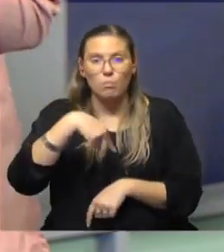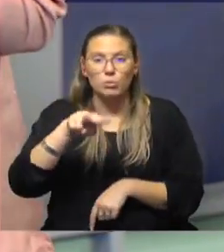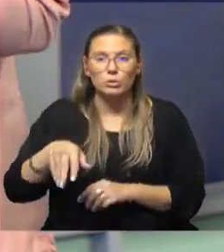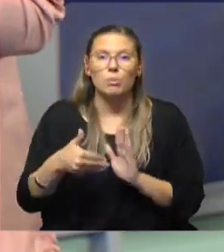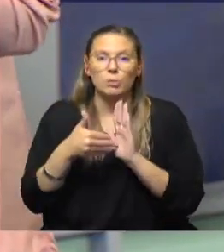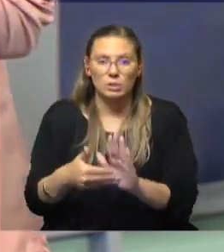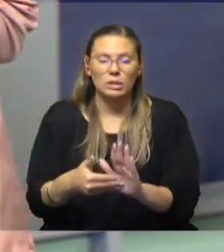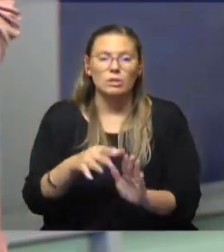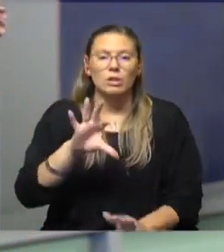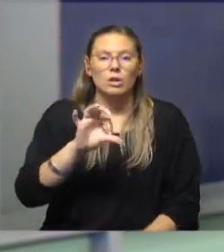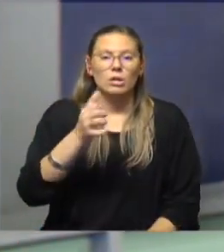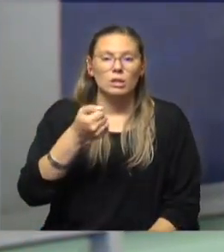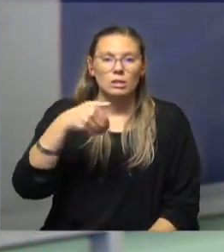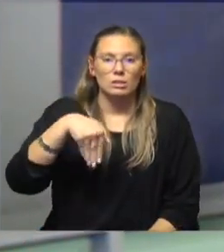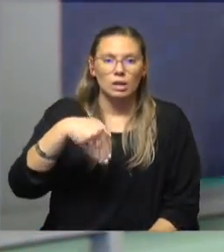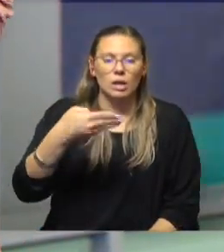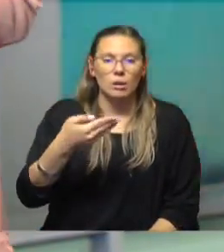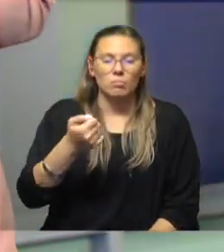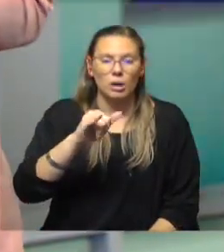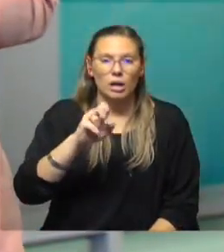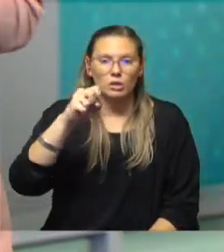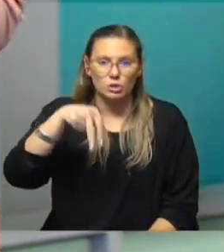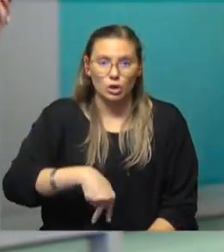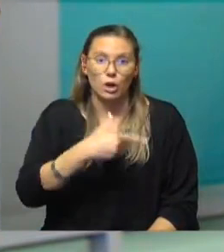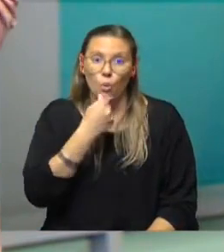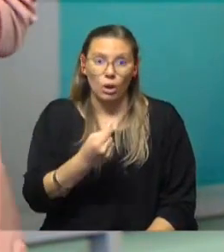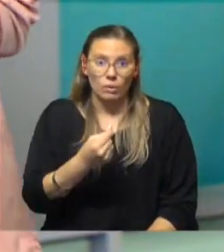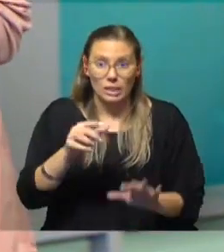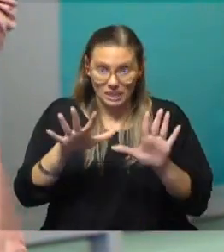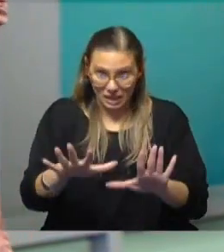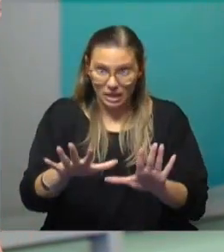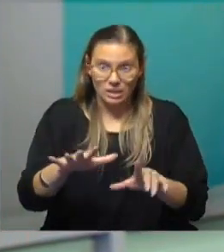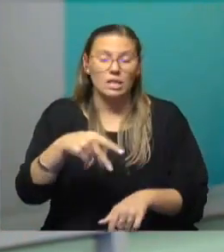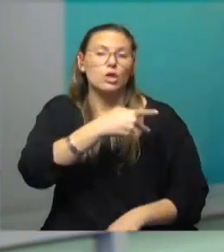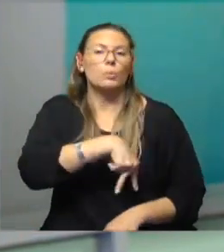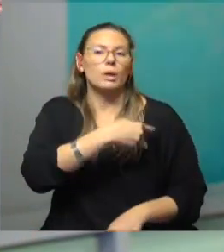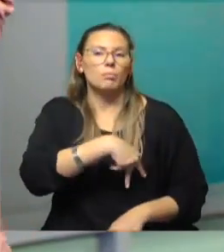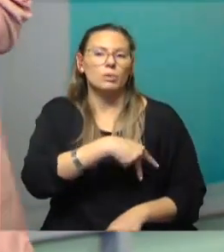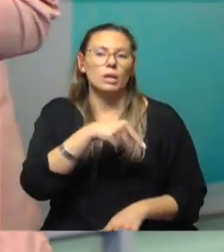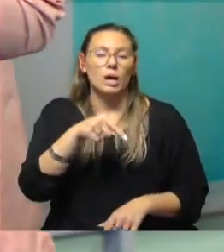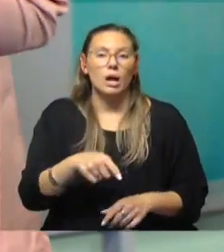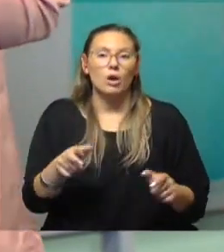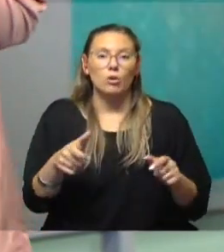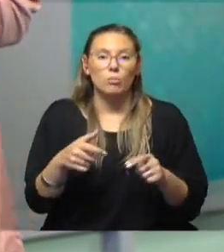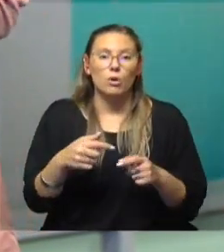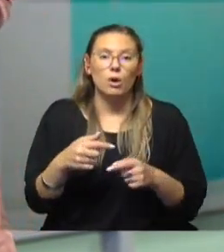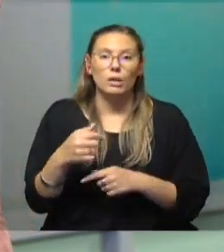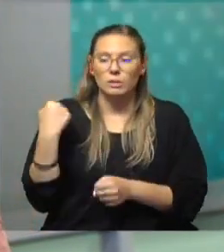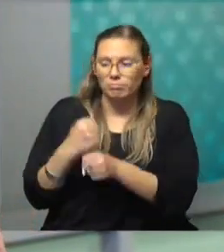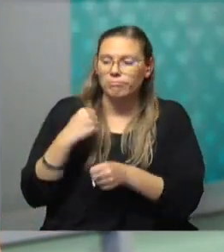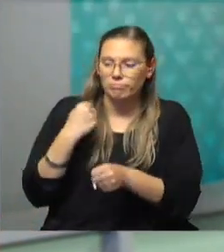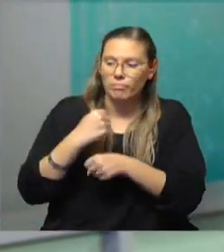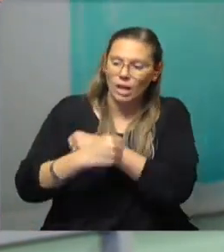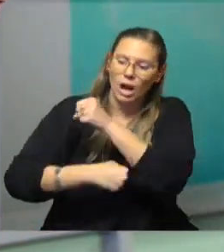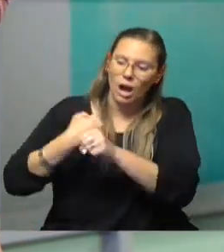San Bayón. Este jueves nos falta un... Este jueves, no, bueno, el jueves 10 de noviembre. 10 de noviembre. Claro que sí. Ahí como reuniendo todo este trabajo de todos